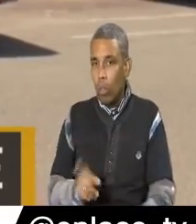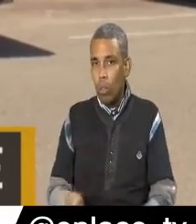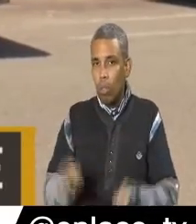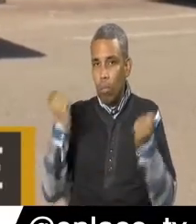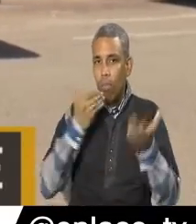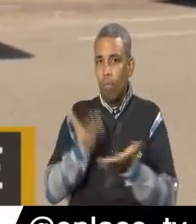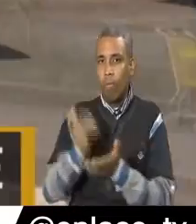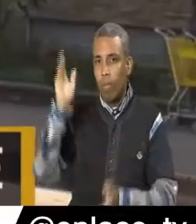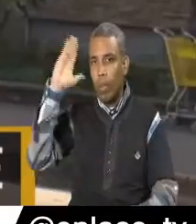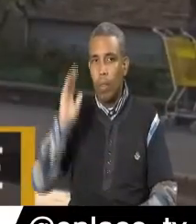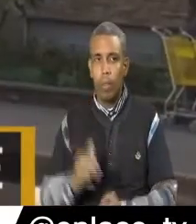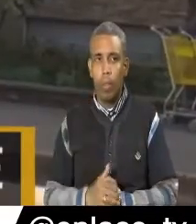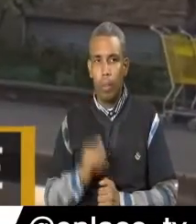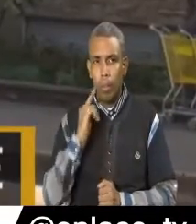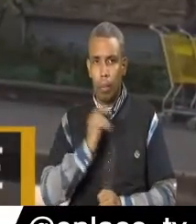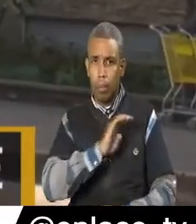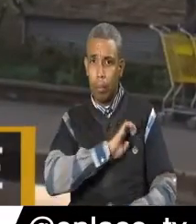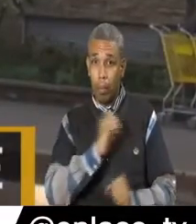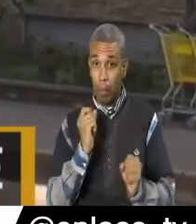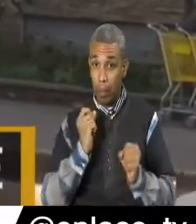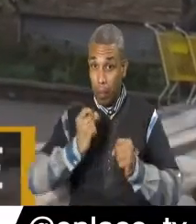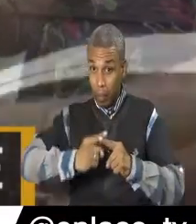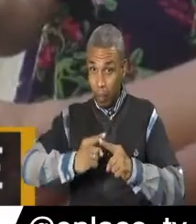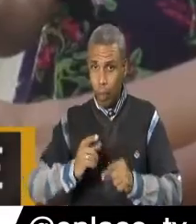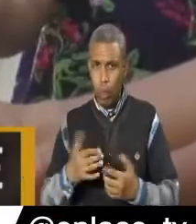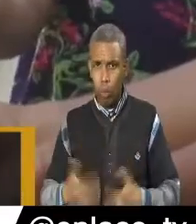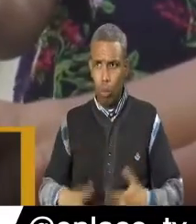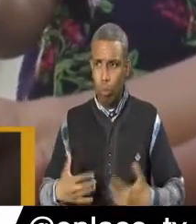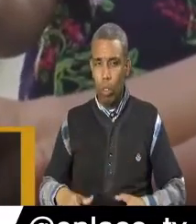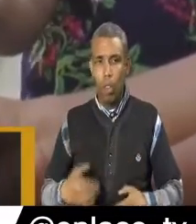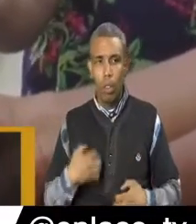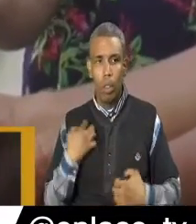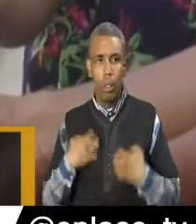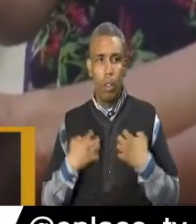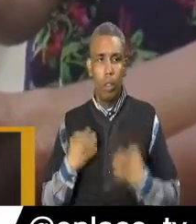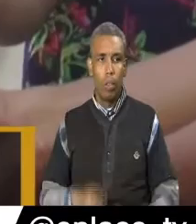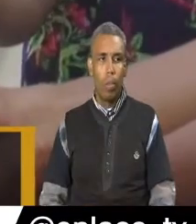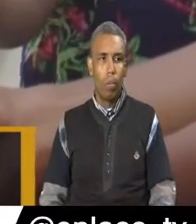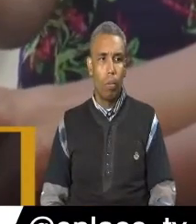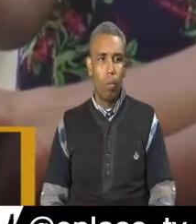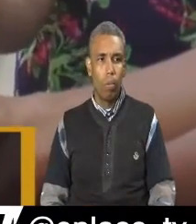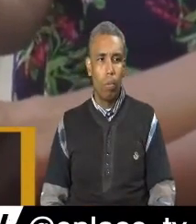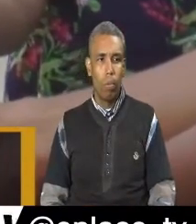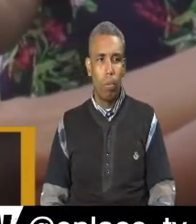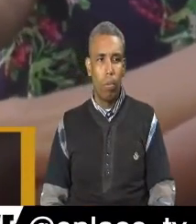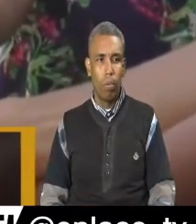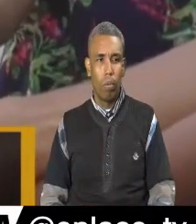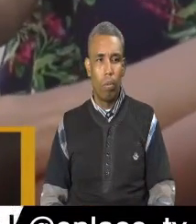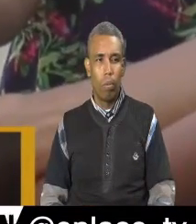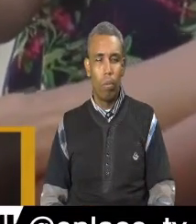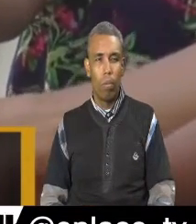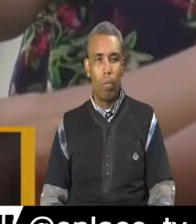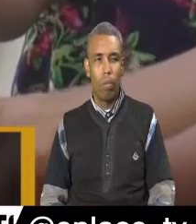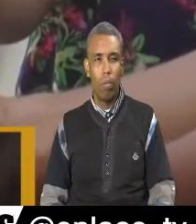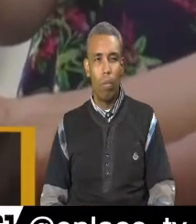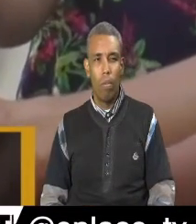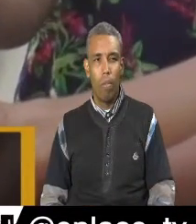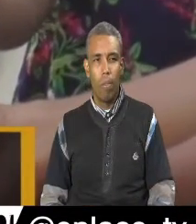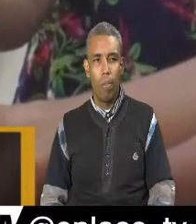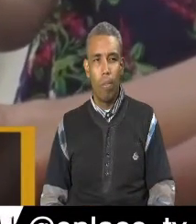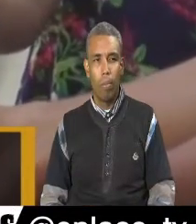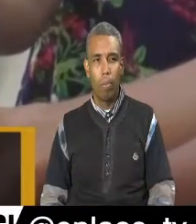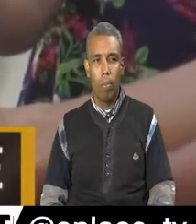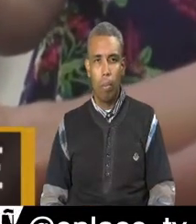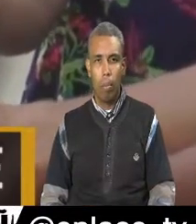en el almacén de Cadena Éxito donde funcionan estas salas de cine. Hubo un muchacho que lo trasladaron en la ambulancia. Pero el que utilizó los extintores